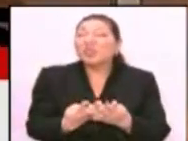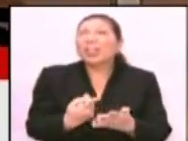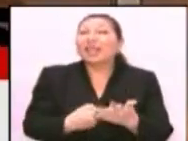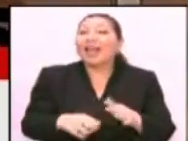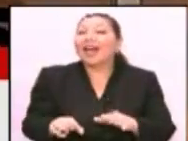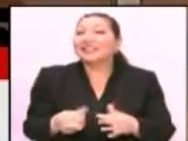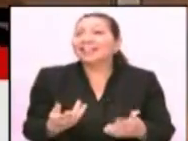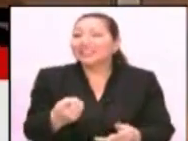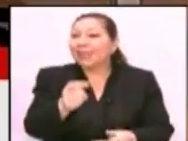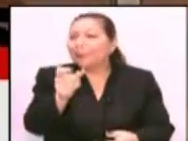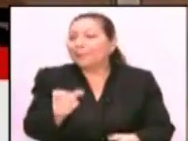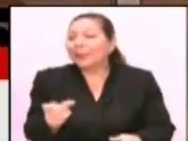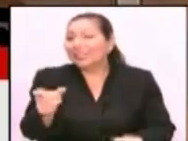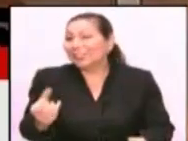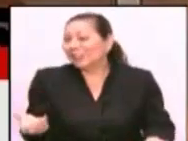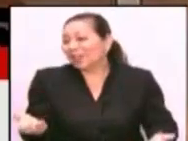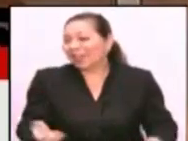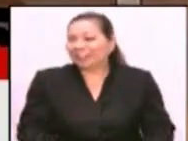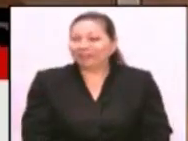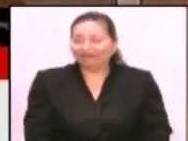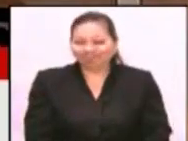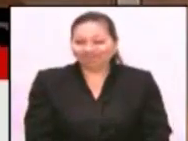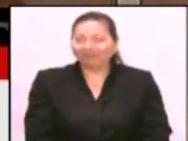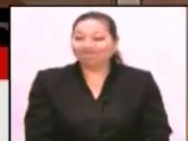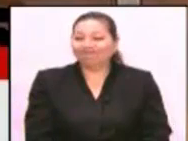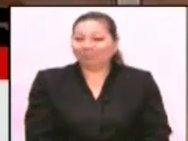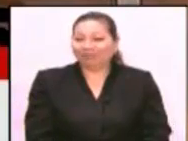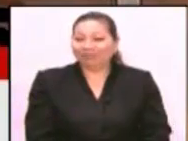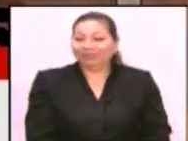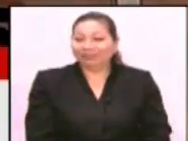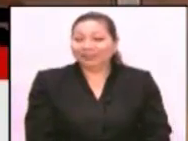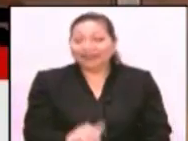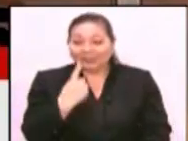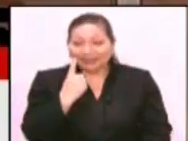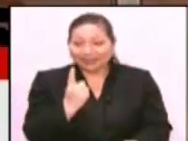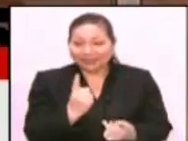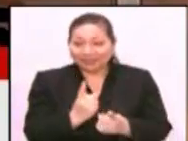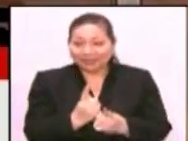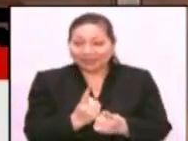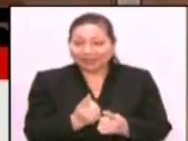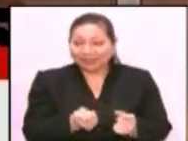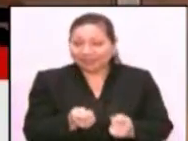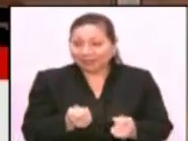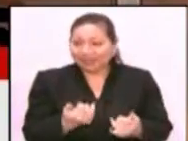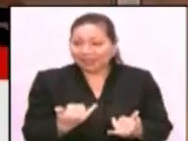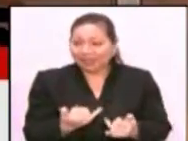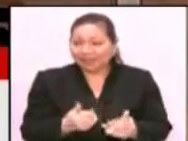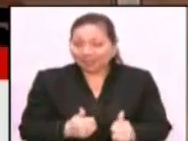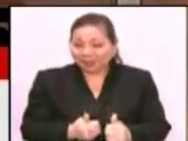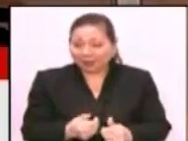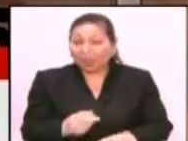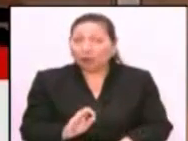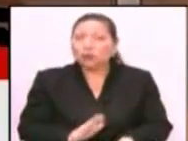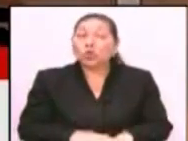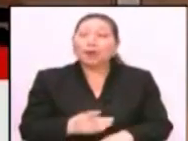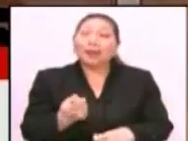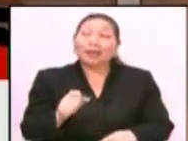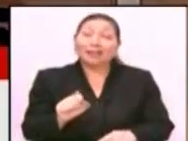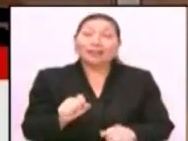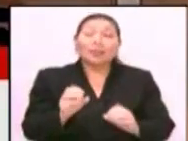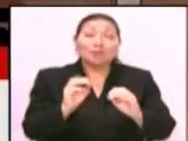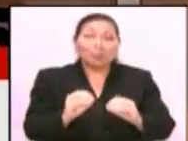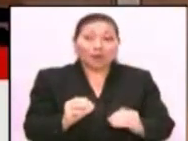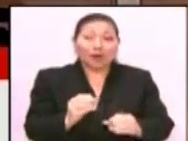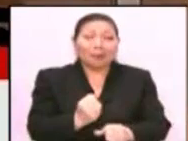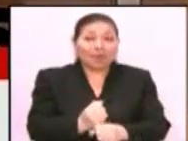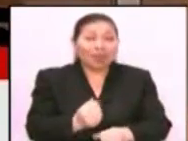viene a colación saber y conocer si es que ustedes tienen algún operador que está haciendo ese seguimiento respecto de si se están